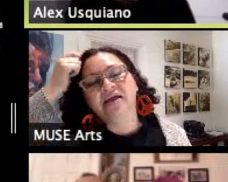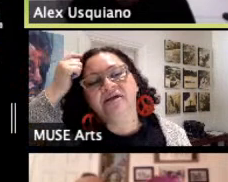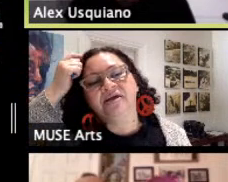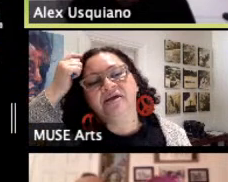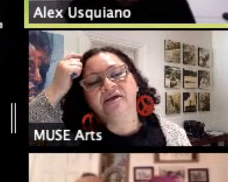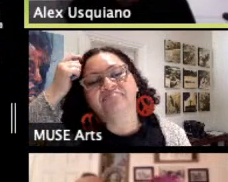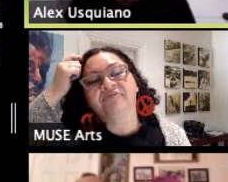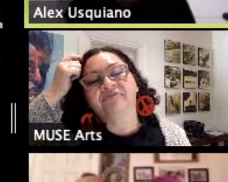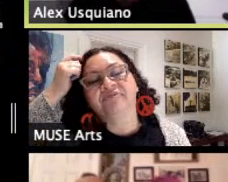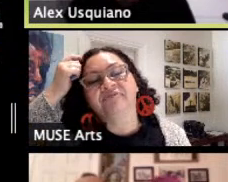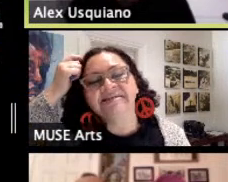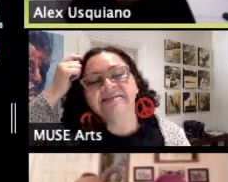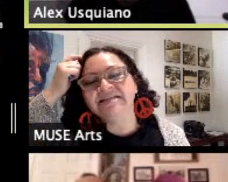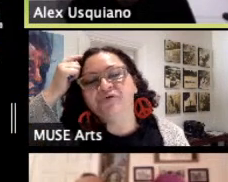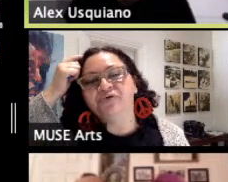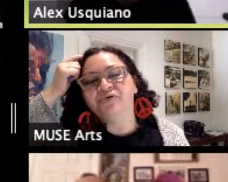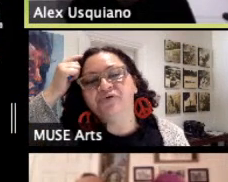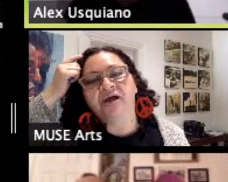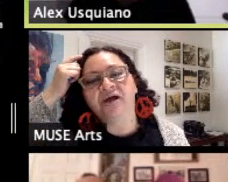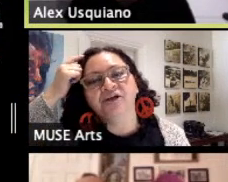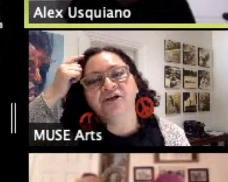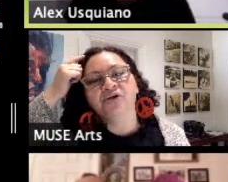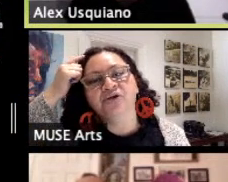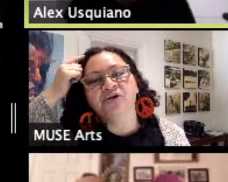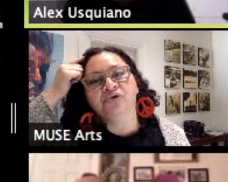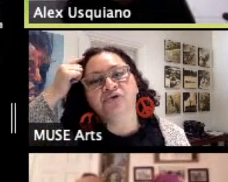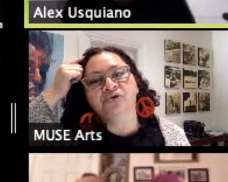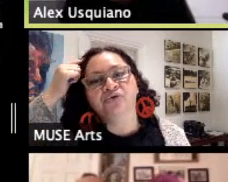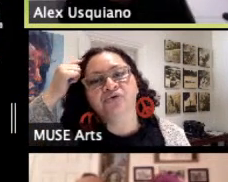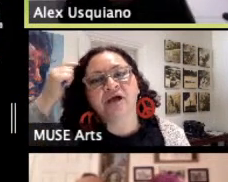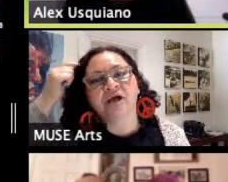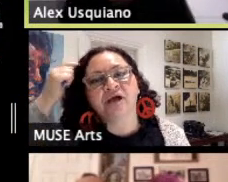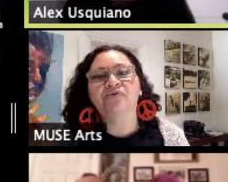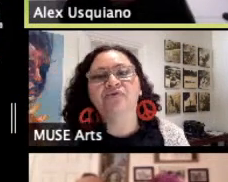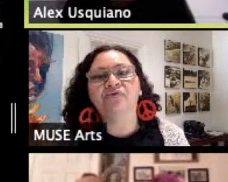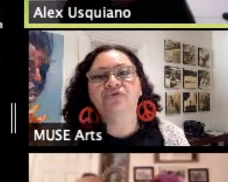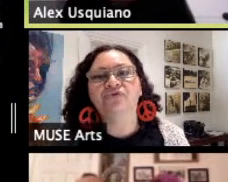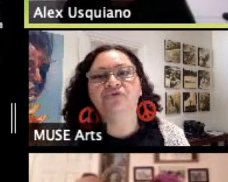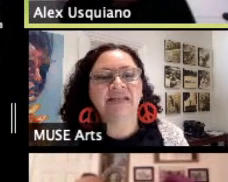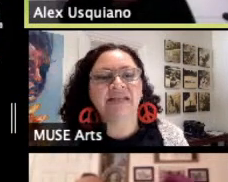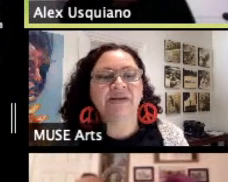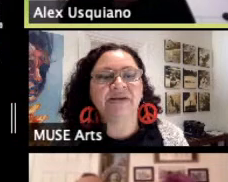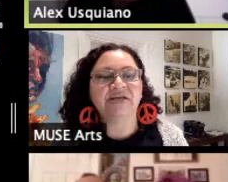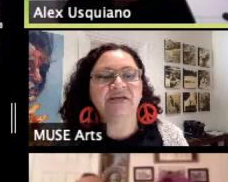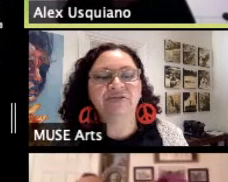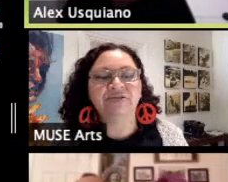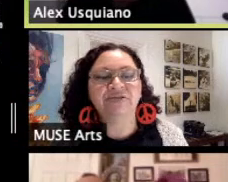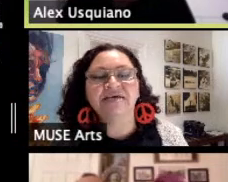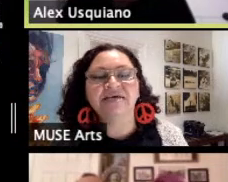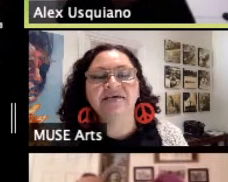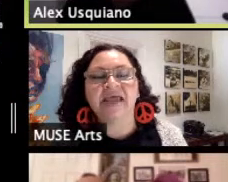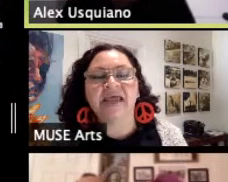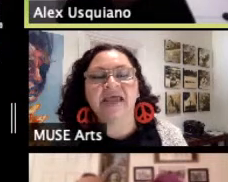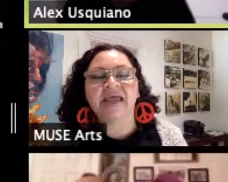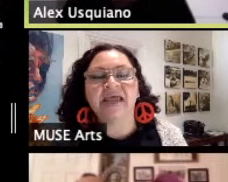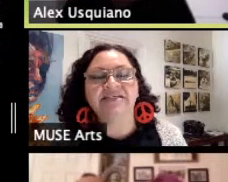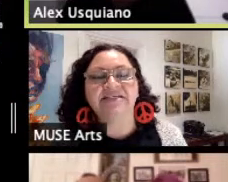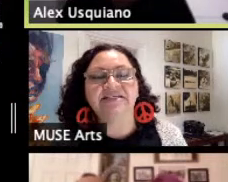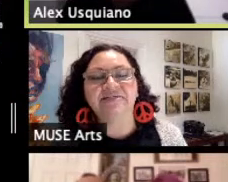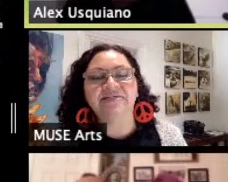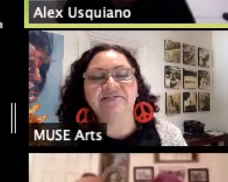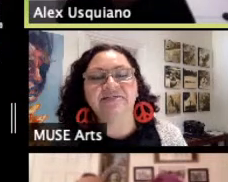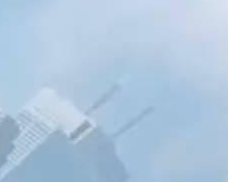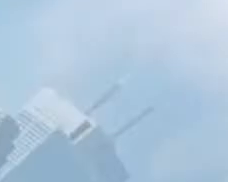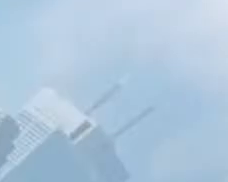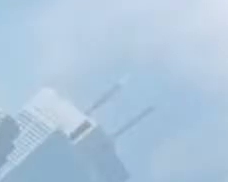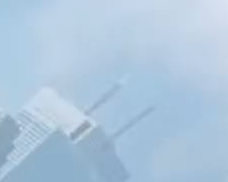felices de poder contar con cada uno de ustedes y la experiencia que ustedes traen a este espacio. Quedamos muy,